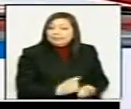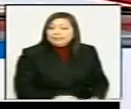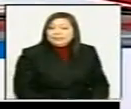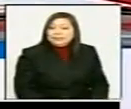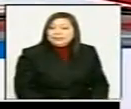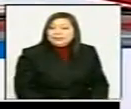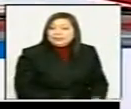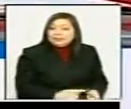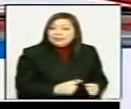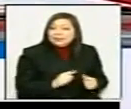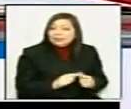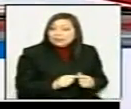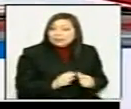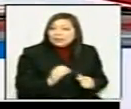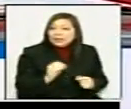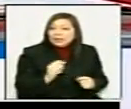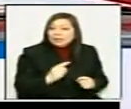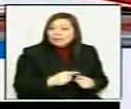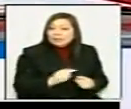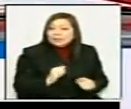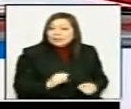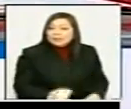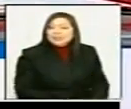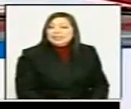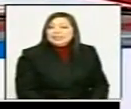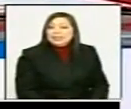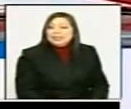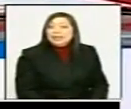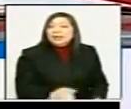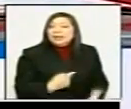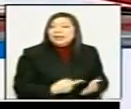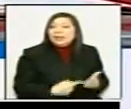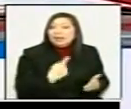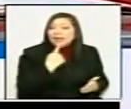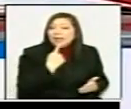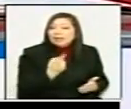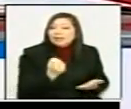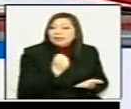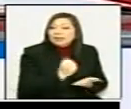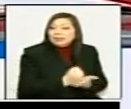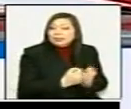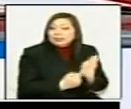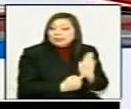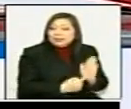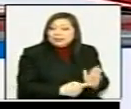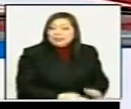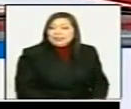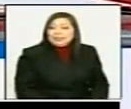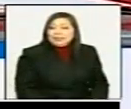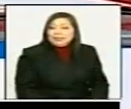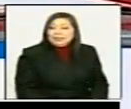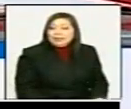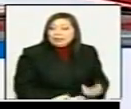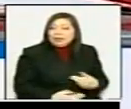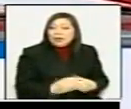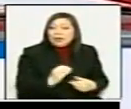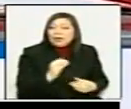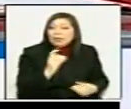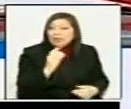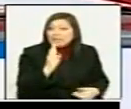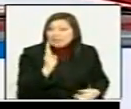Y entonces es la OCE la que ha determinado la adjudicación correspondiente a la empresa